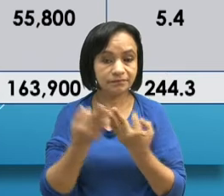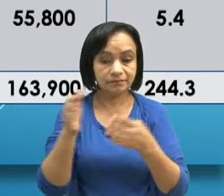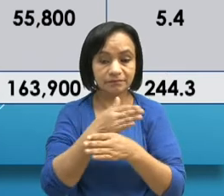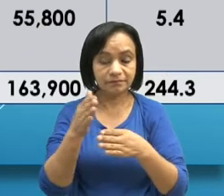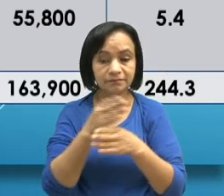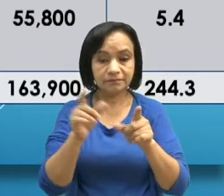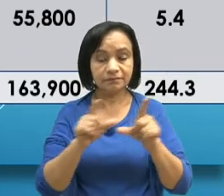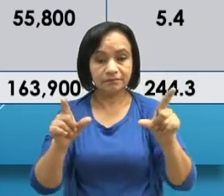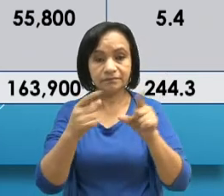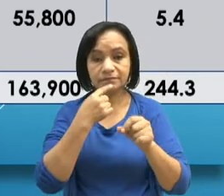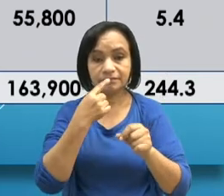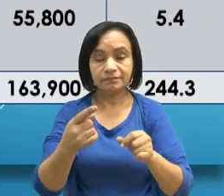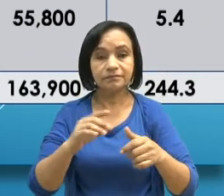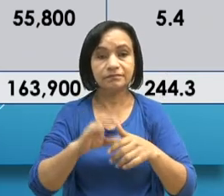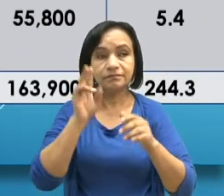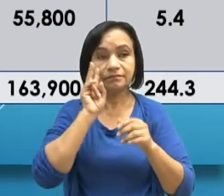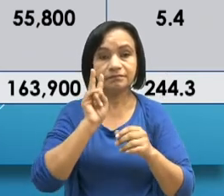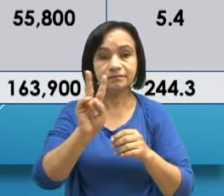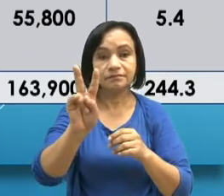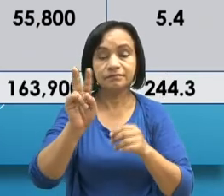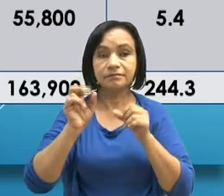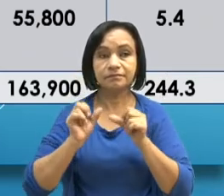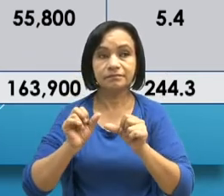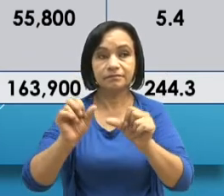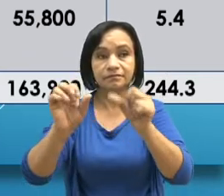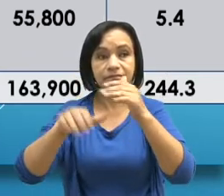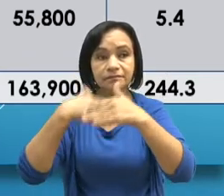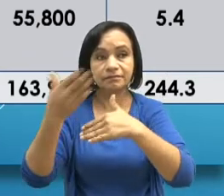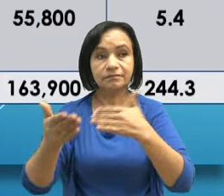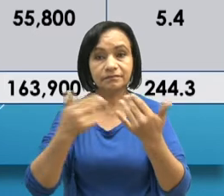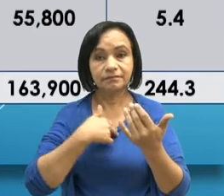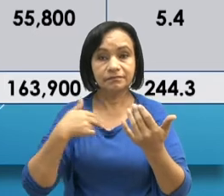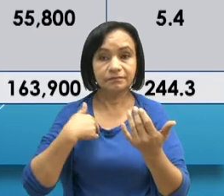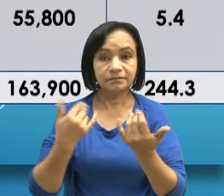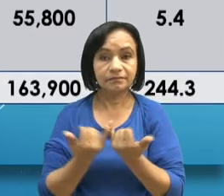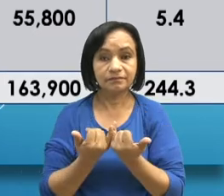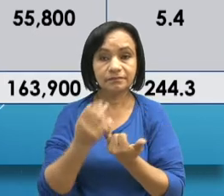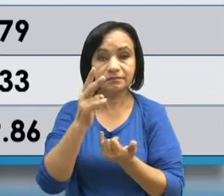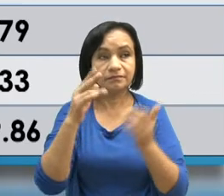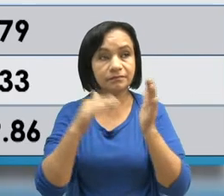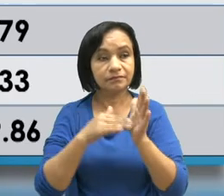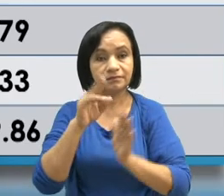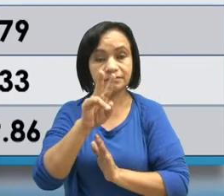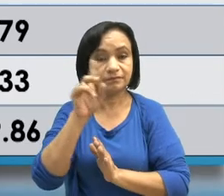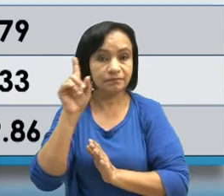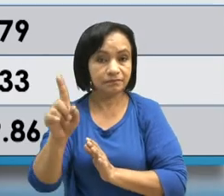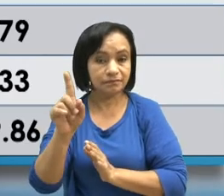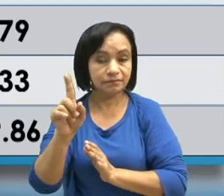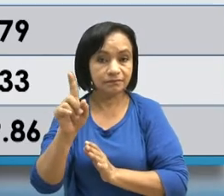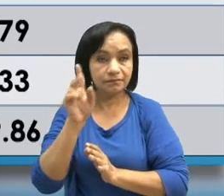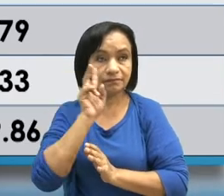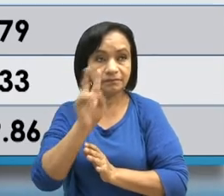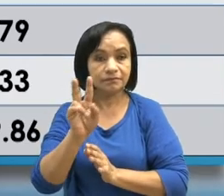sectores propiamente dichos. Si vemos la filmina que continúa después para cerrar lo que es el 2021, Vamos hay un gráfico. Ahí están.